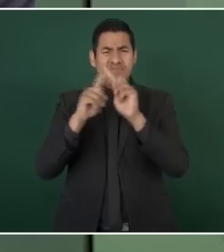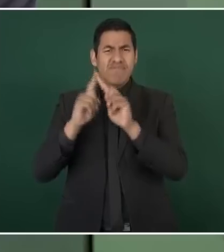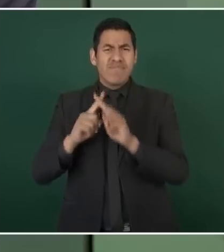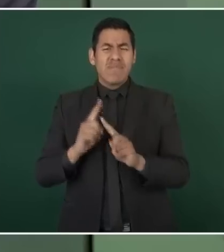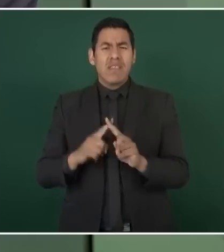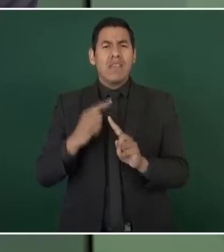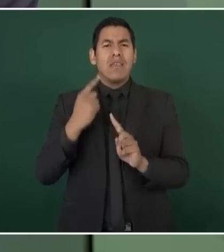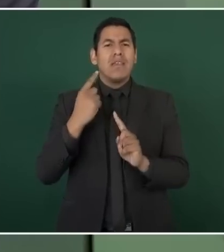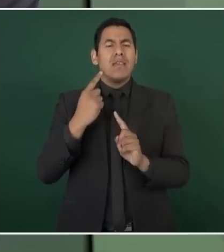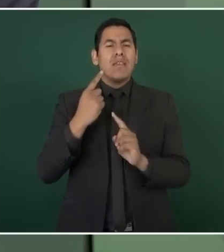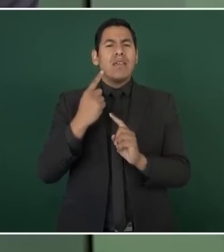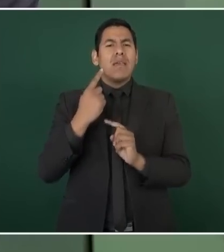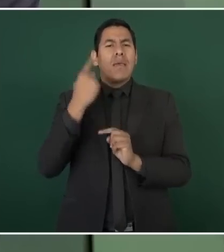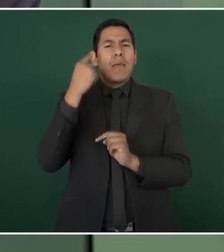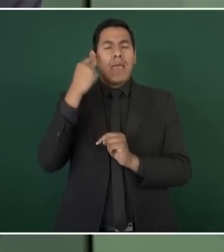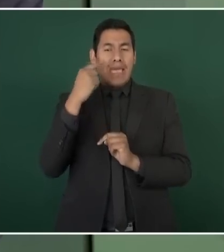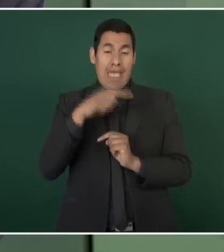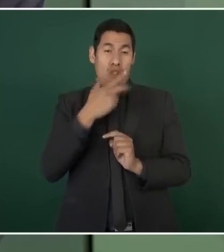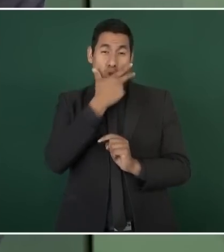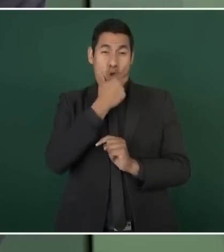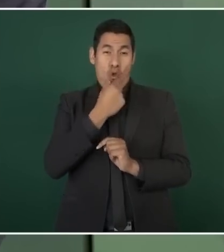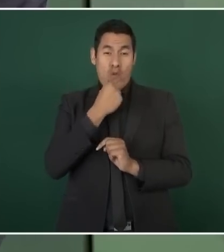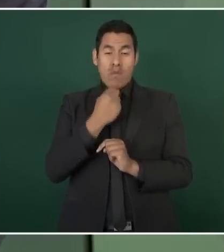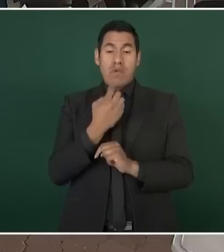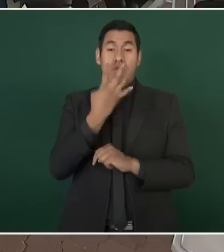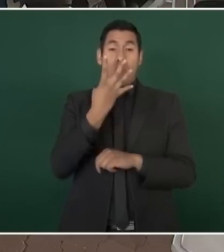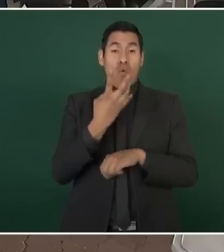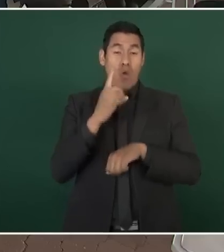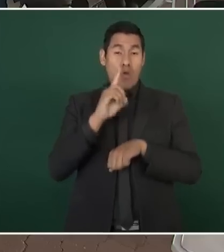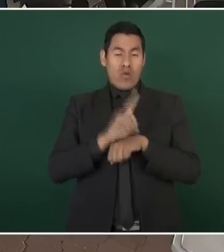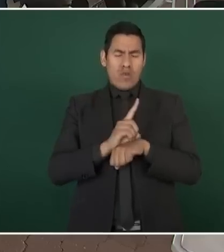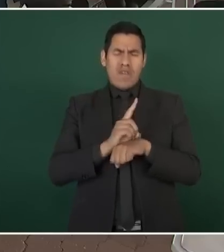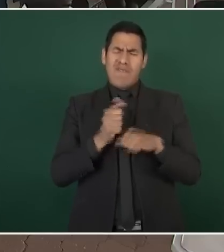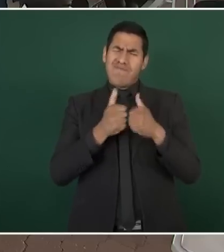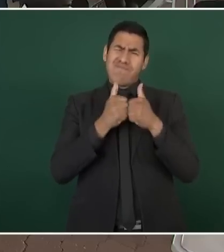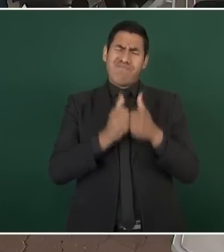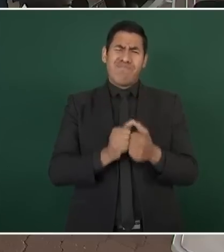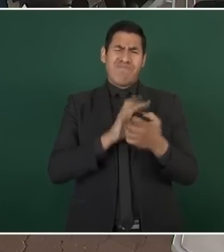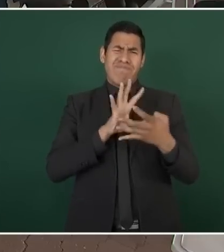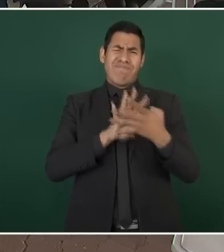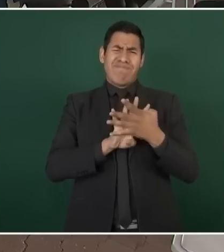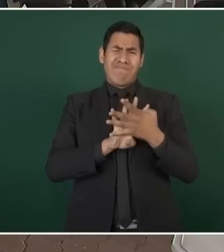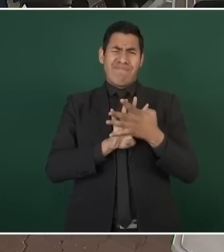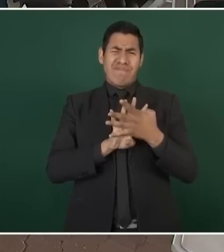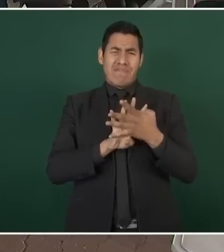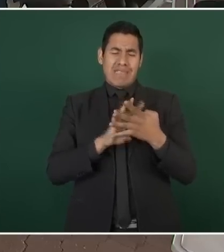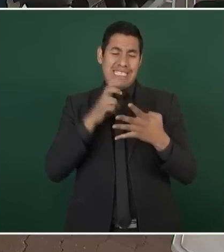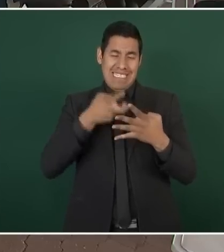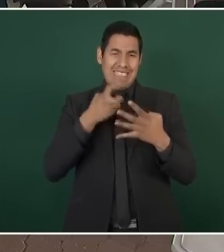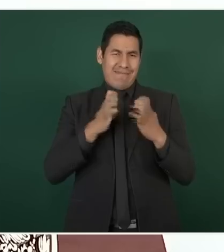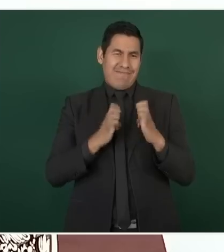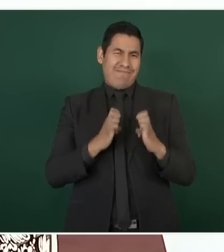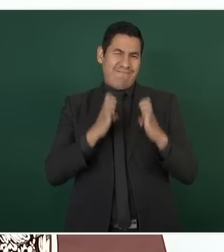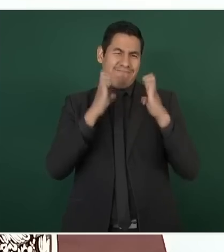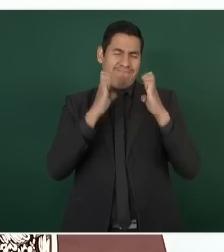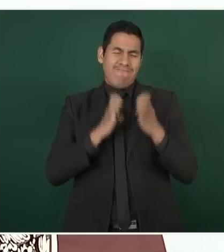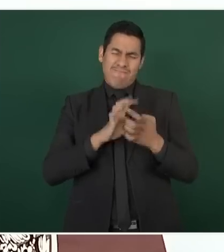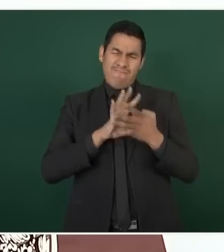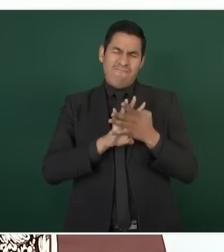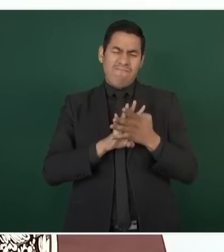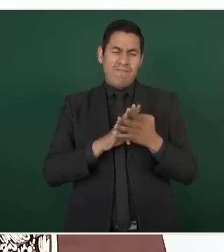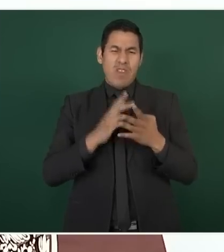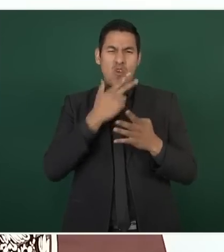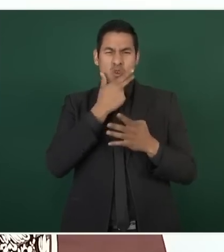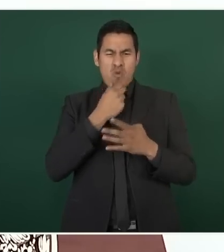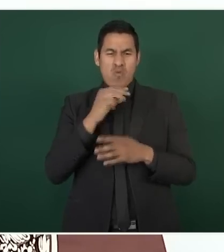estuvo ahí 4 días encerrado en esa intendencia el presidente